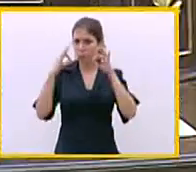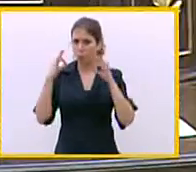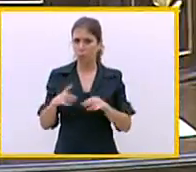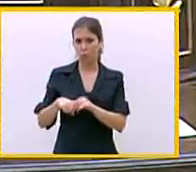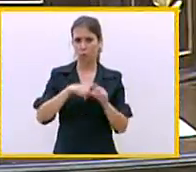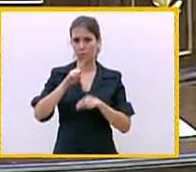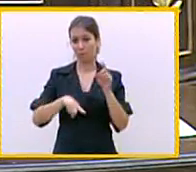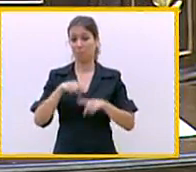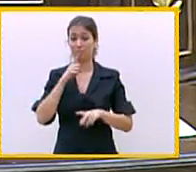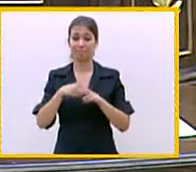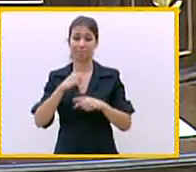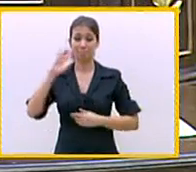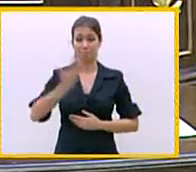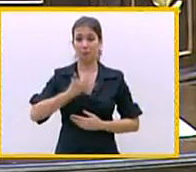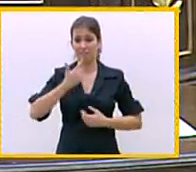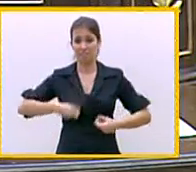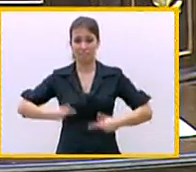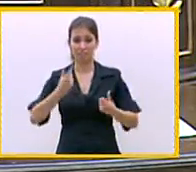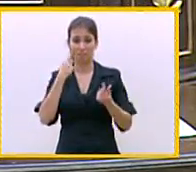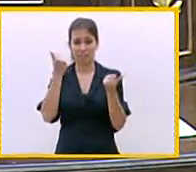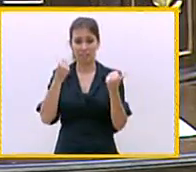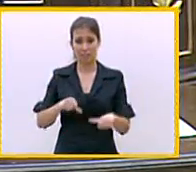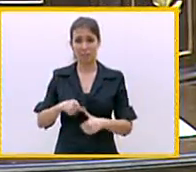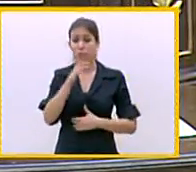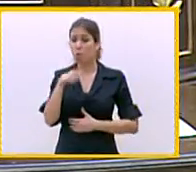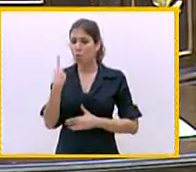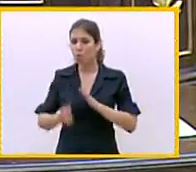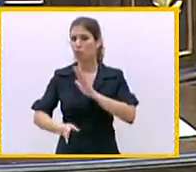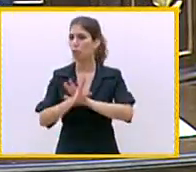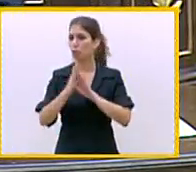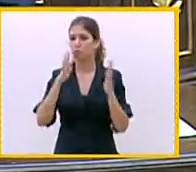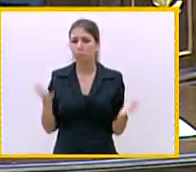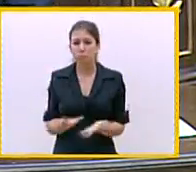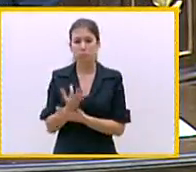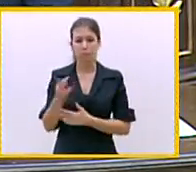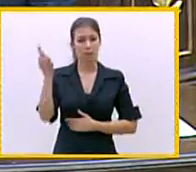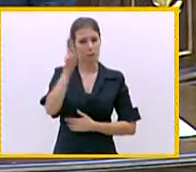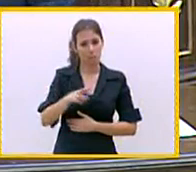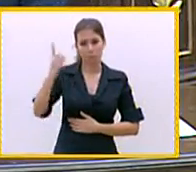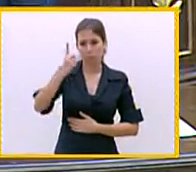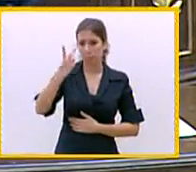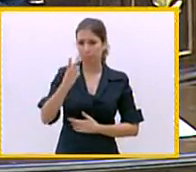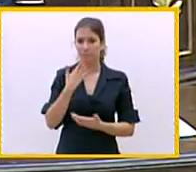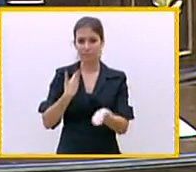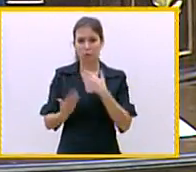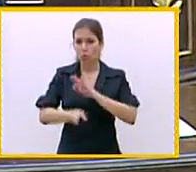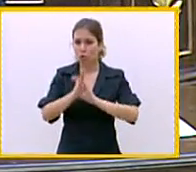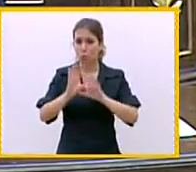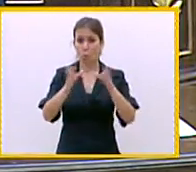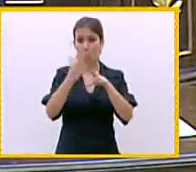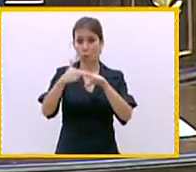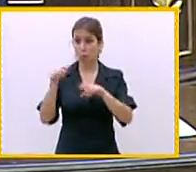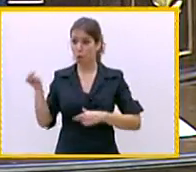crisis. De ahí también nuestra constante voluntad de seguir promoviendo una y otra vez el diálogo con los grupos políticos, con